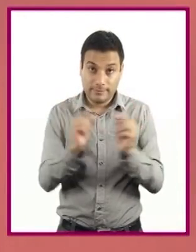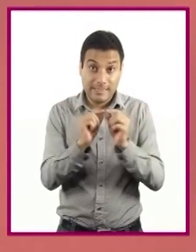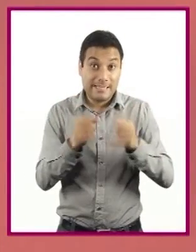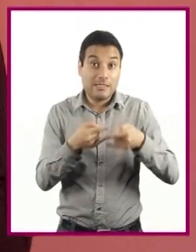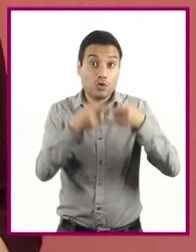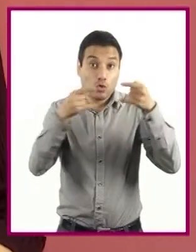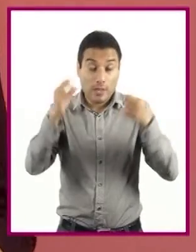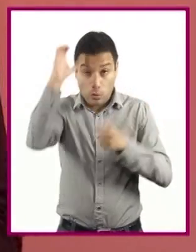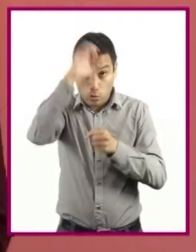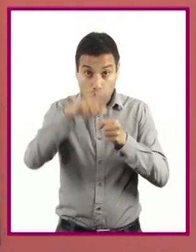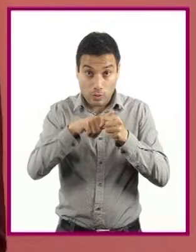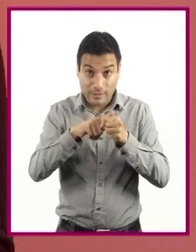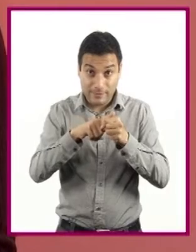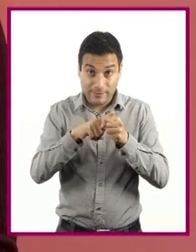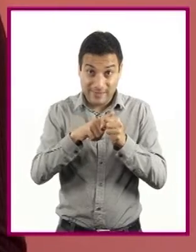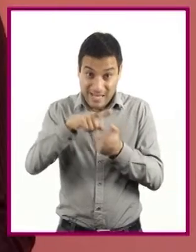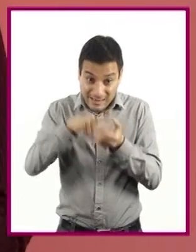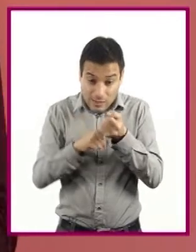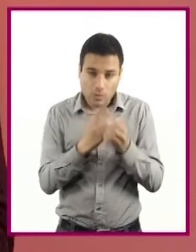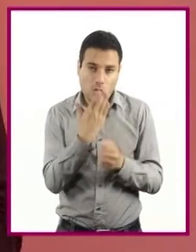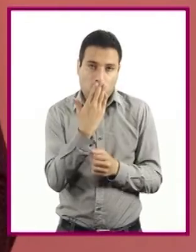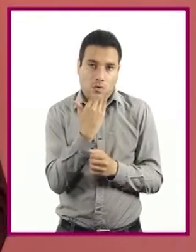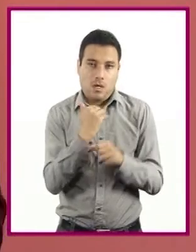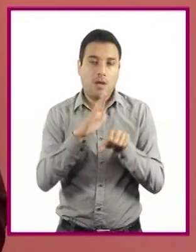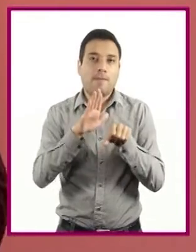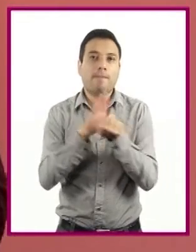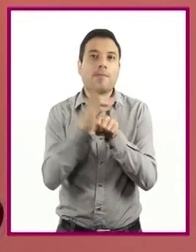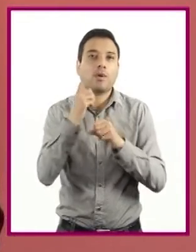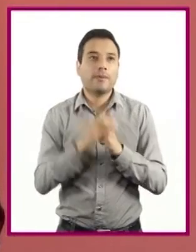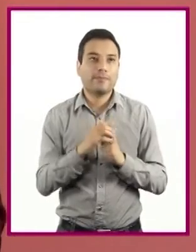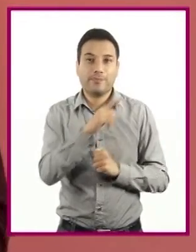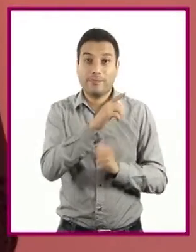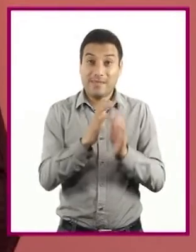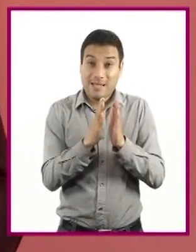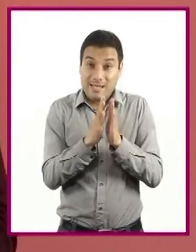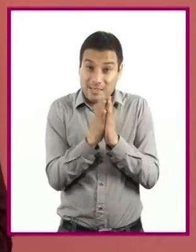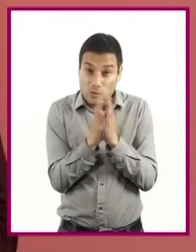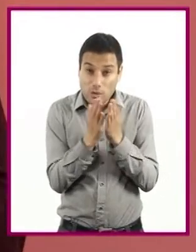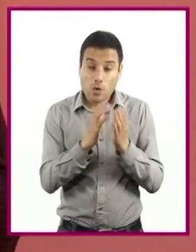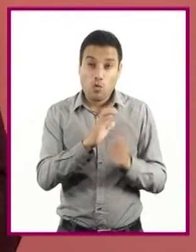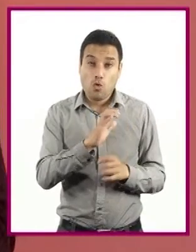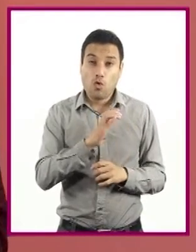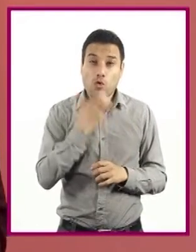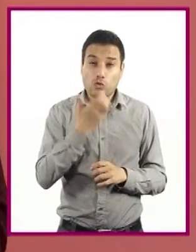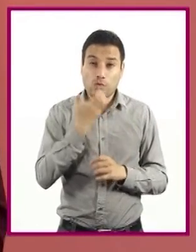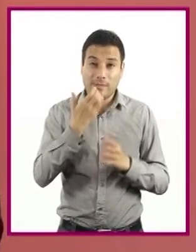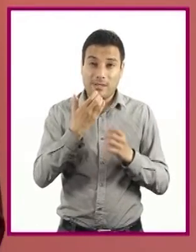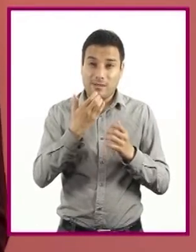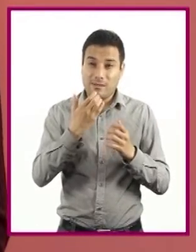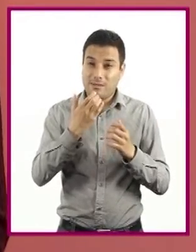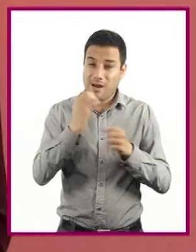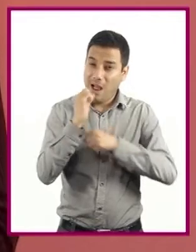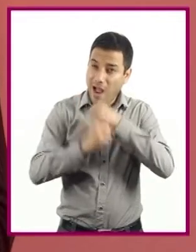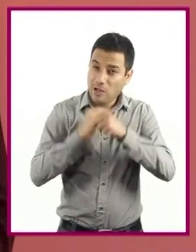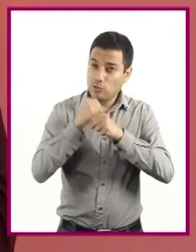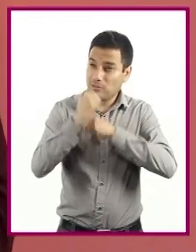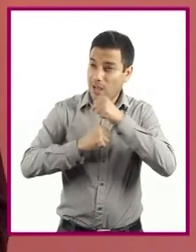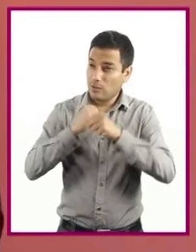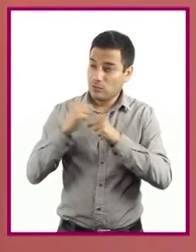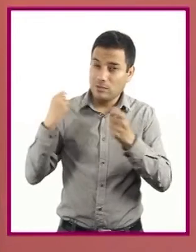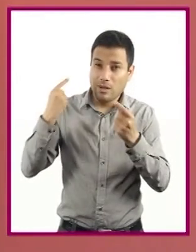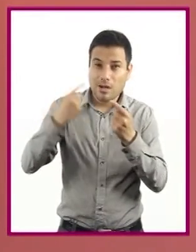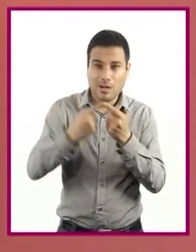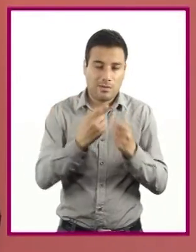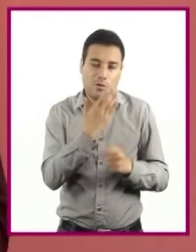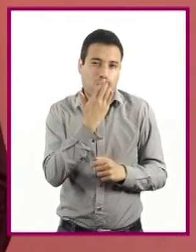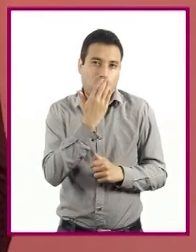histórico-cultural, porque ninguna de estas culturas tiene una tradición escrita tan larga, contundente y reglamentada por medio de un